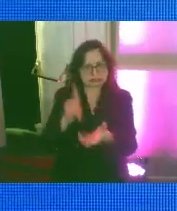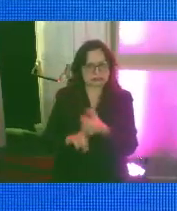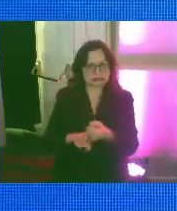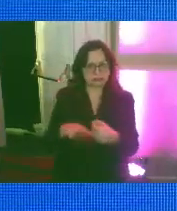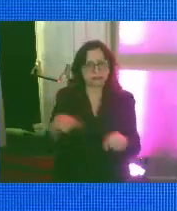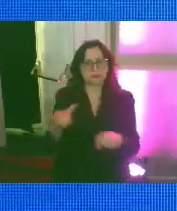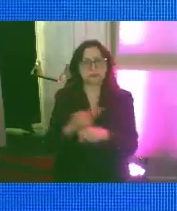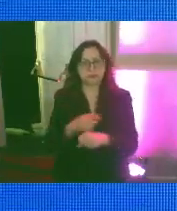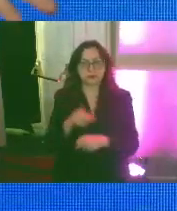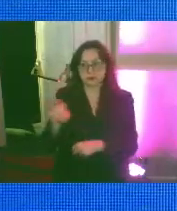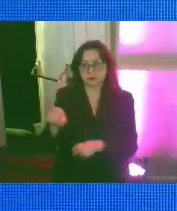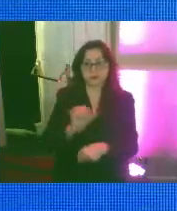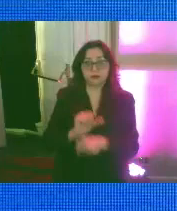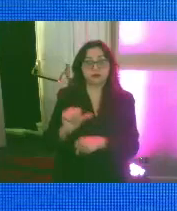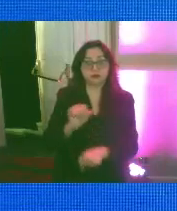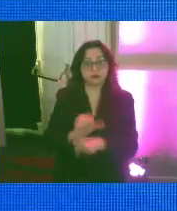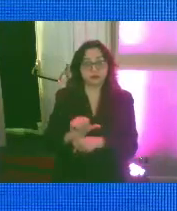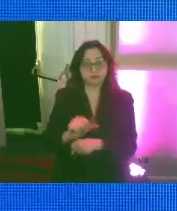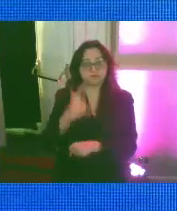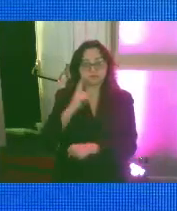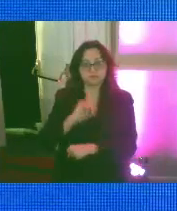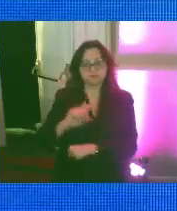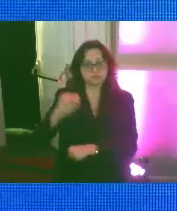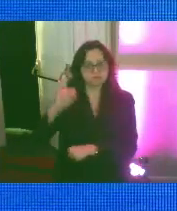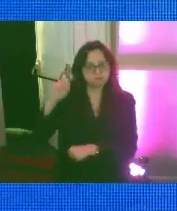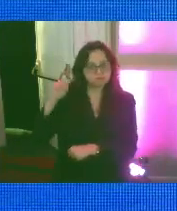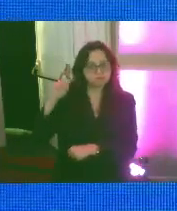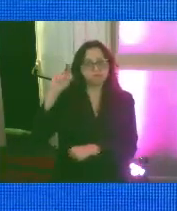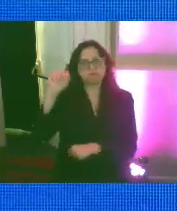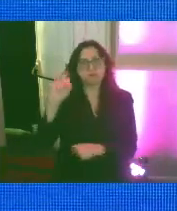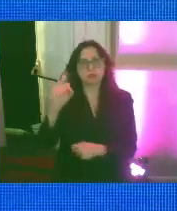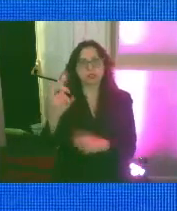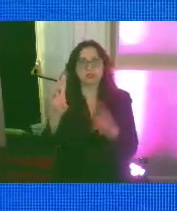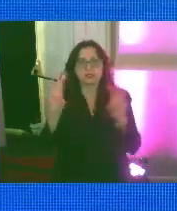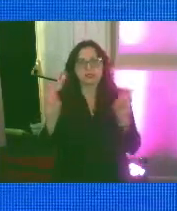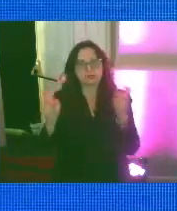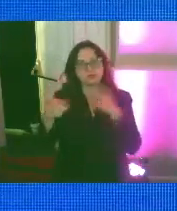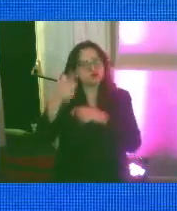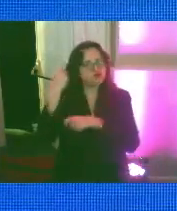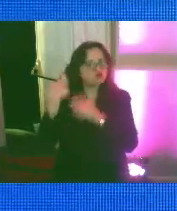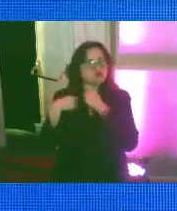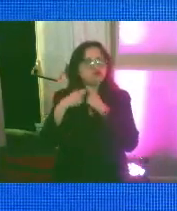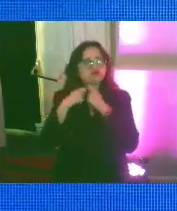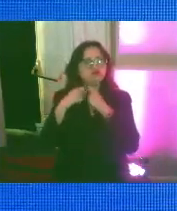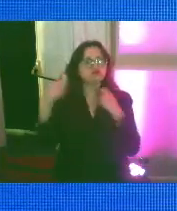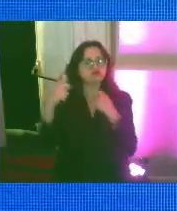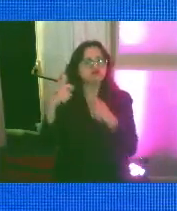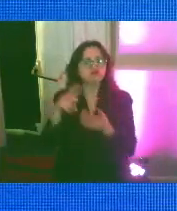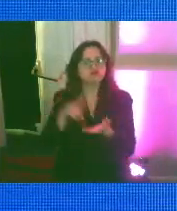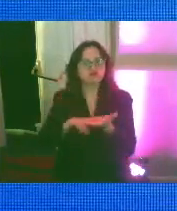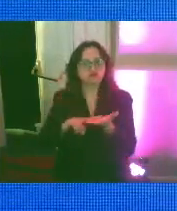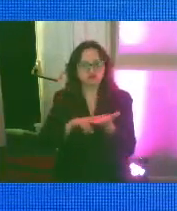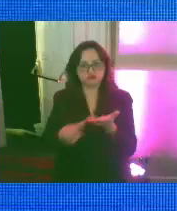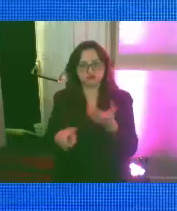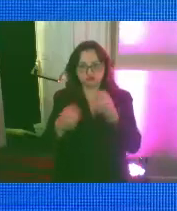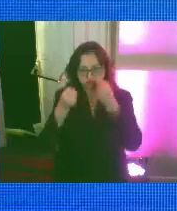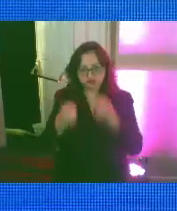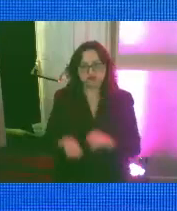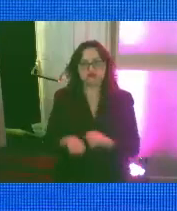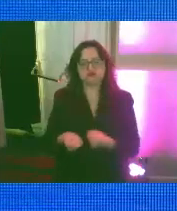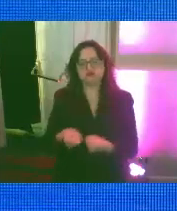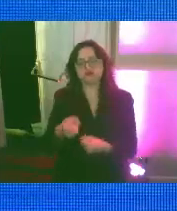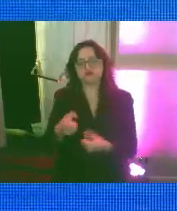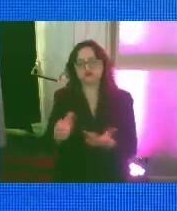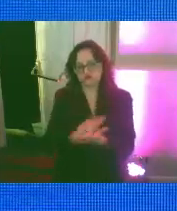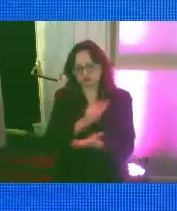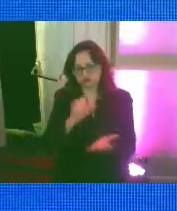muy fuerte. Ella tiene nuestro pañuelo verde del aborto legal, seguro y gratuito, que lo conquistamos en el año 2020, en el